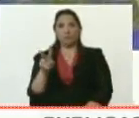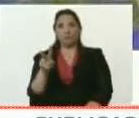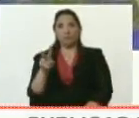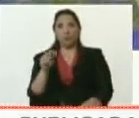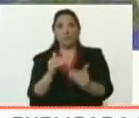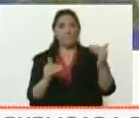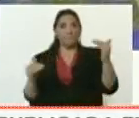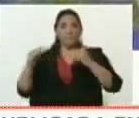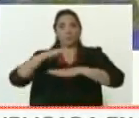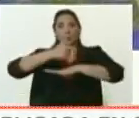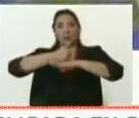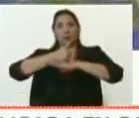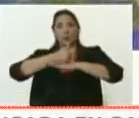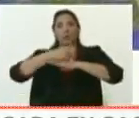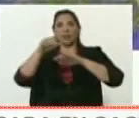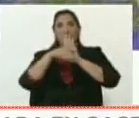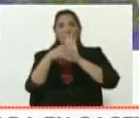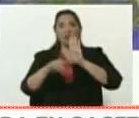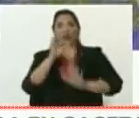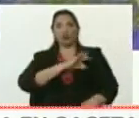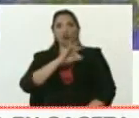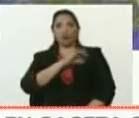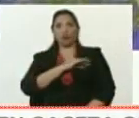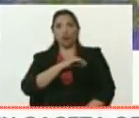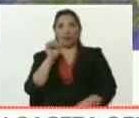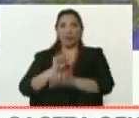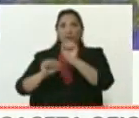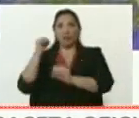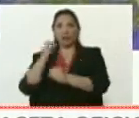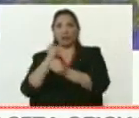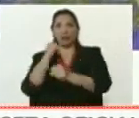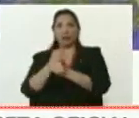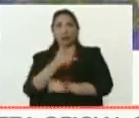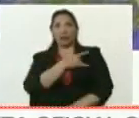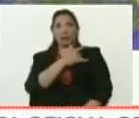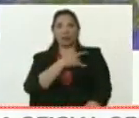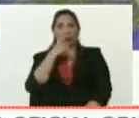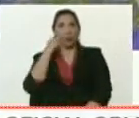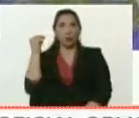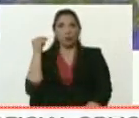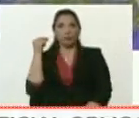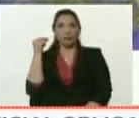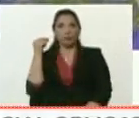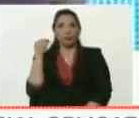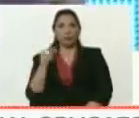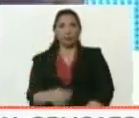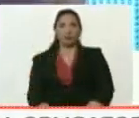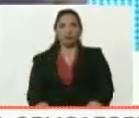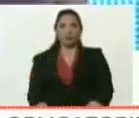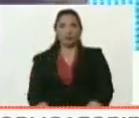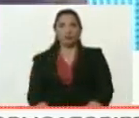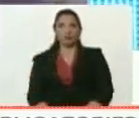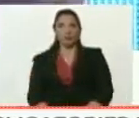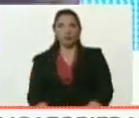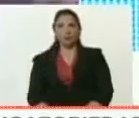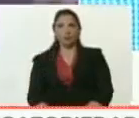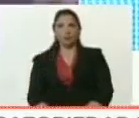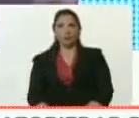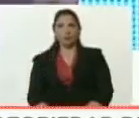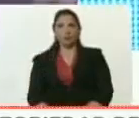magíster en Derecho Social y Sindical en la Universidad de París, Nanterre, perdonan el francés,